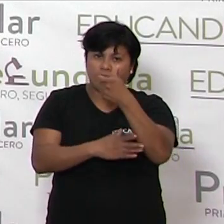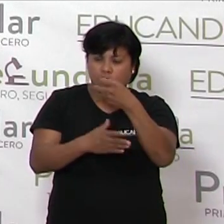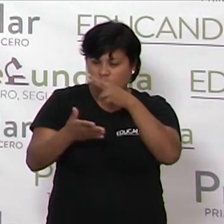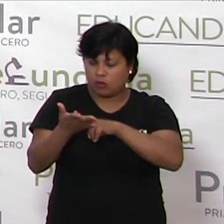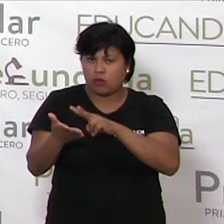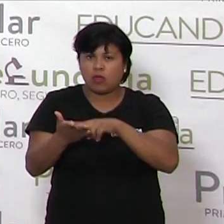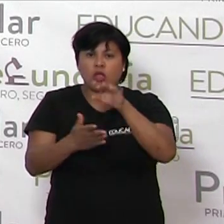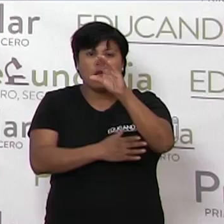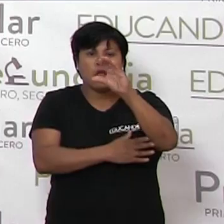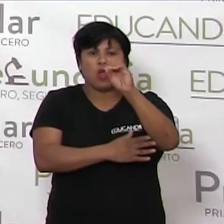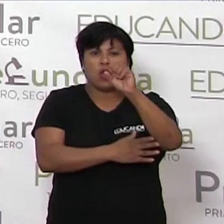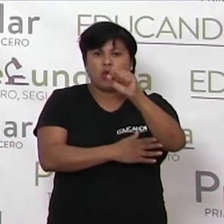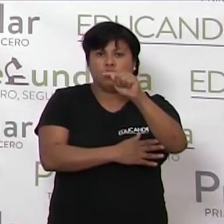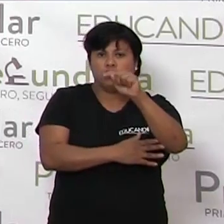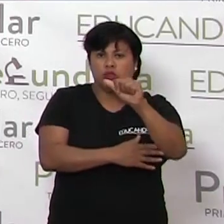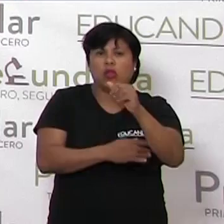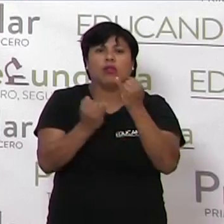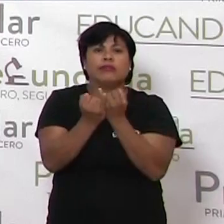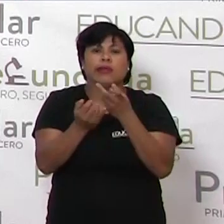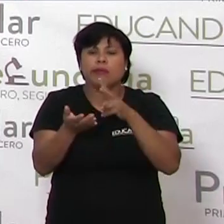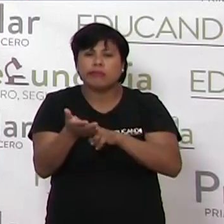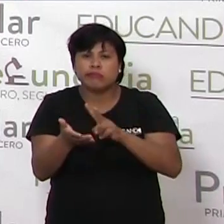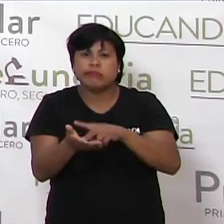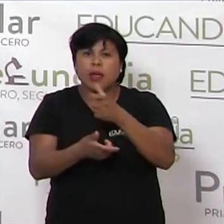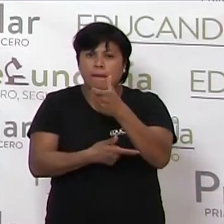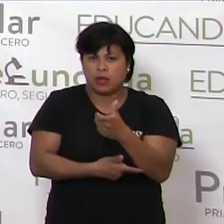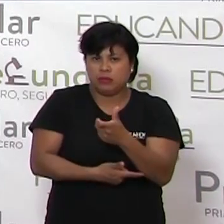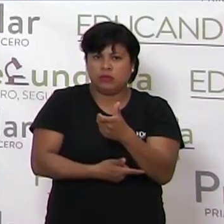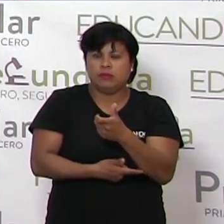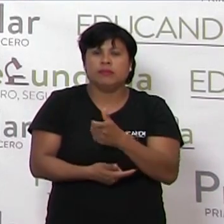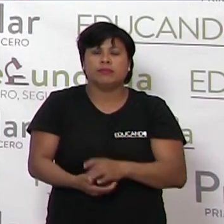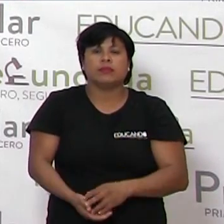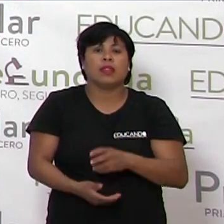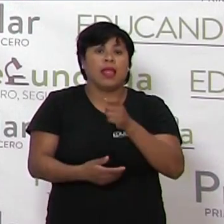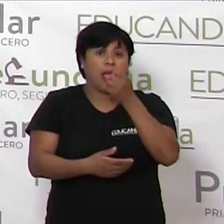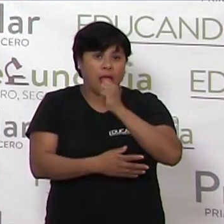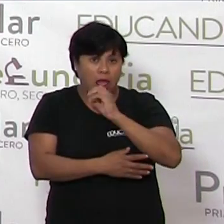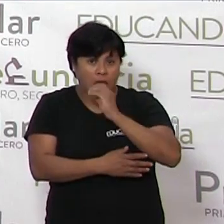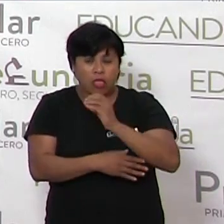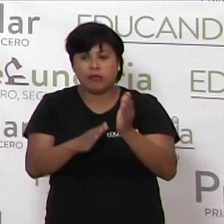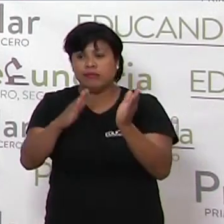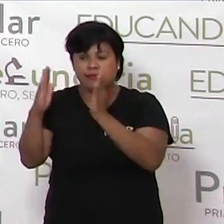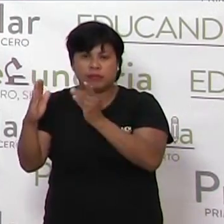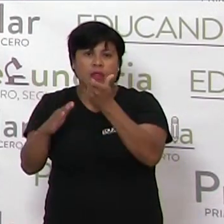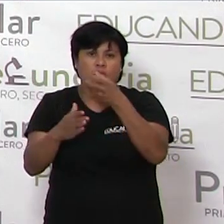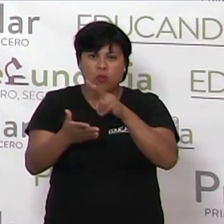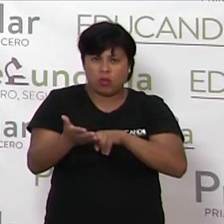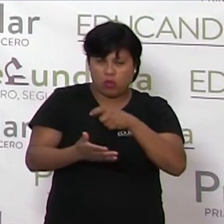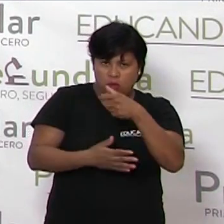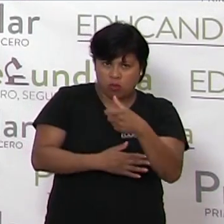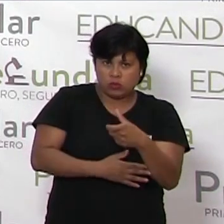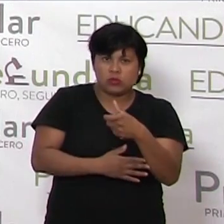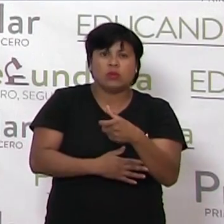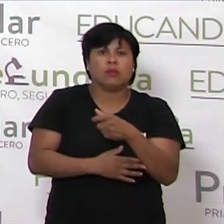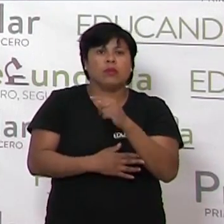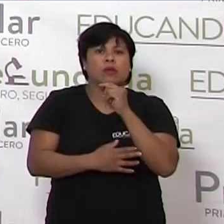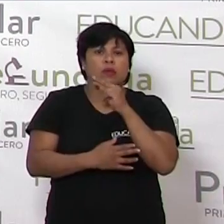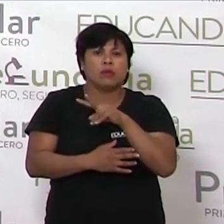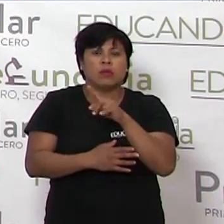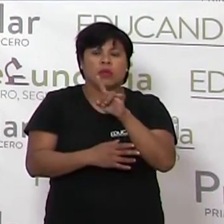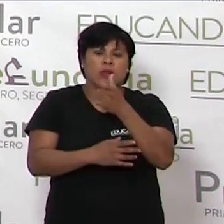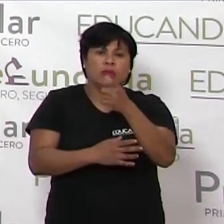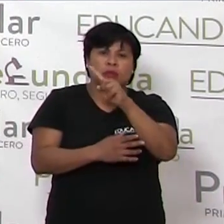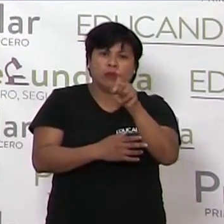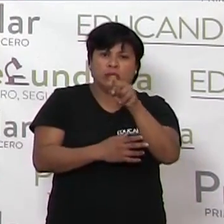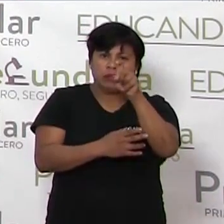es una palabra más corta. Ahí está. Helados y su costo. Vamos a ponerle aquí un